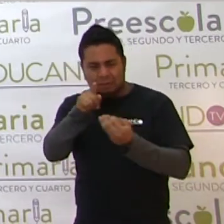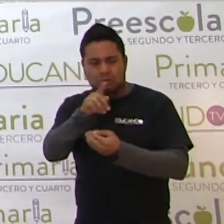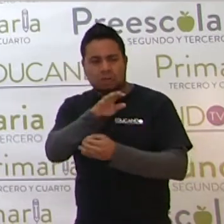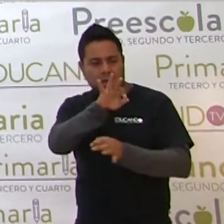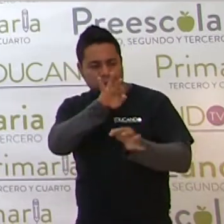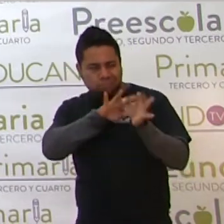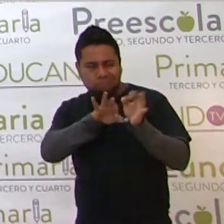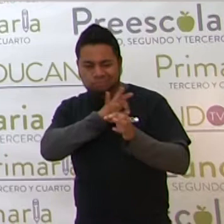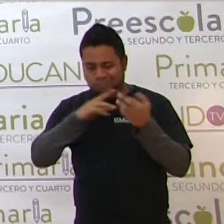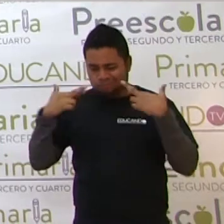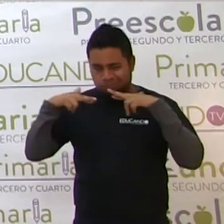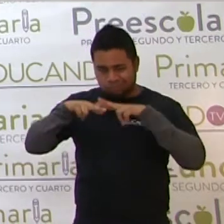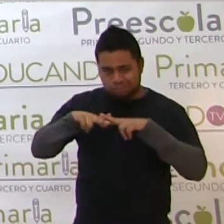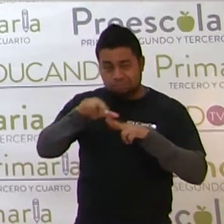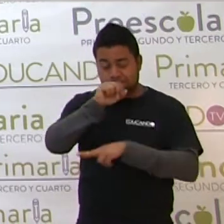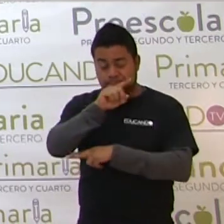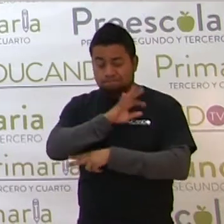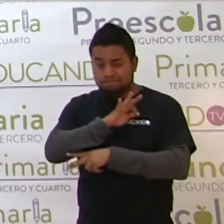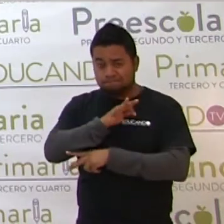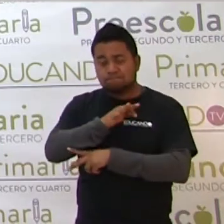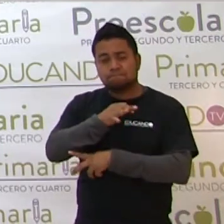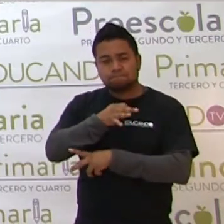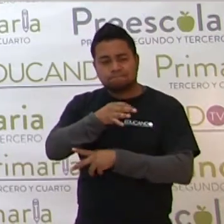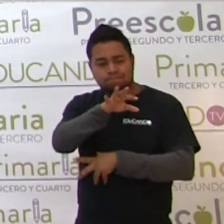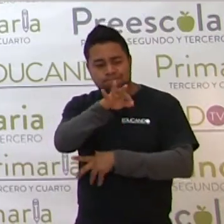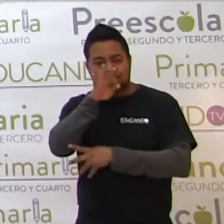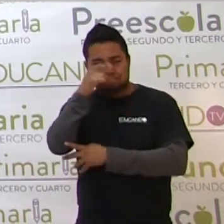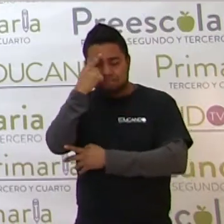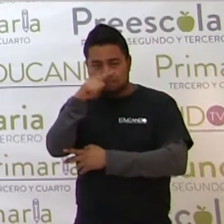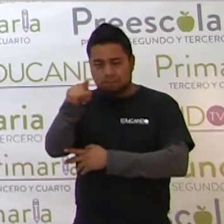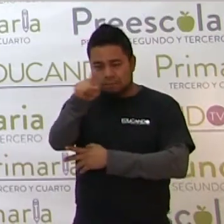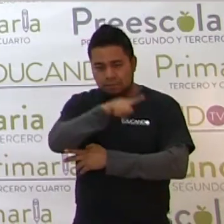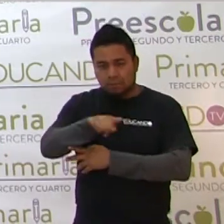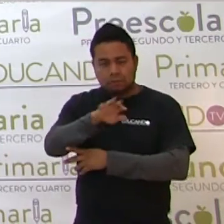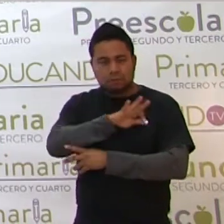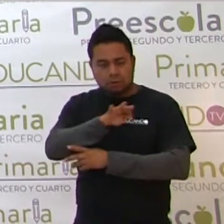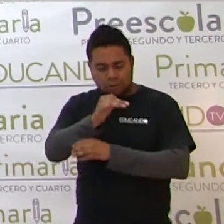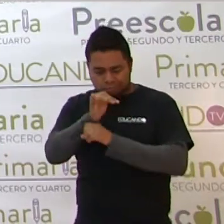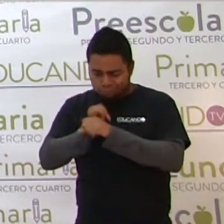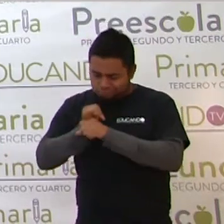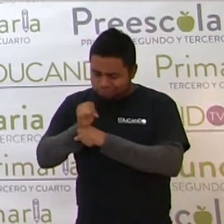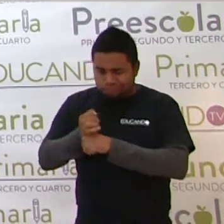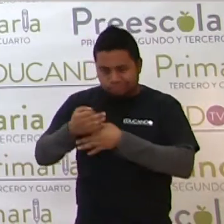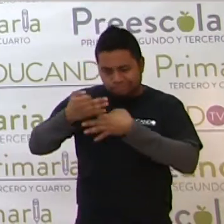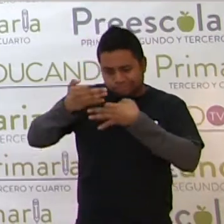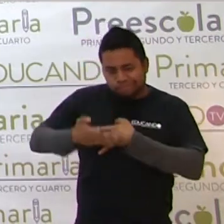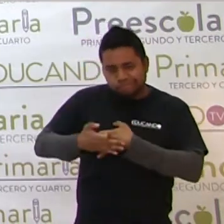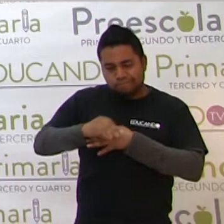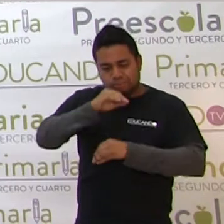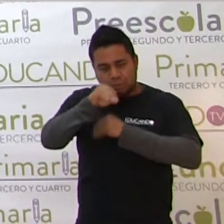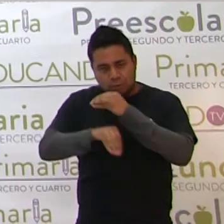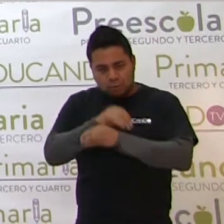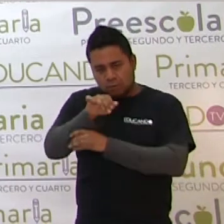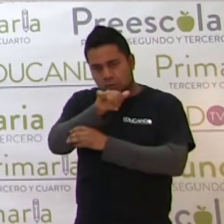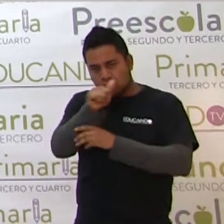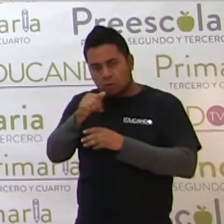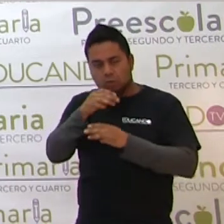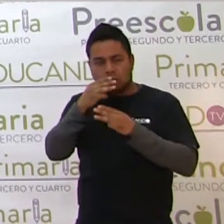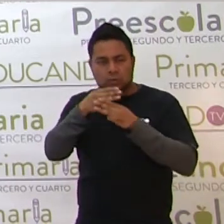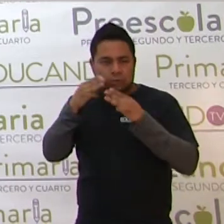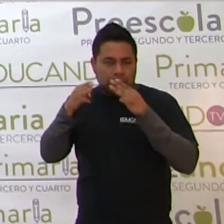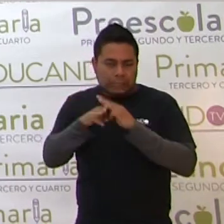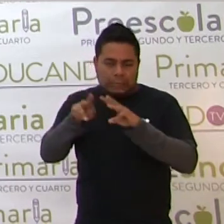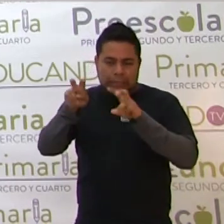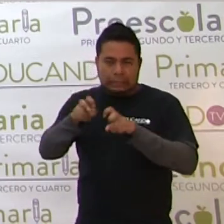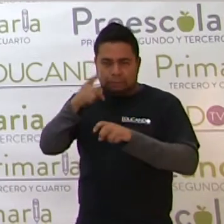tus maestros pueden tomar también para que puedan hacer un buen trabajo, incluyendo otras asignaturas